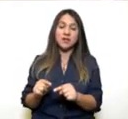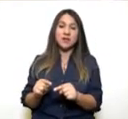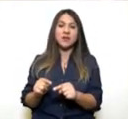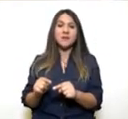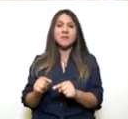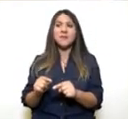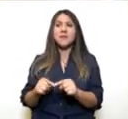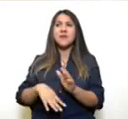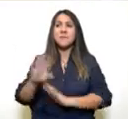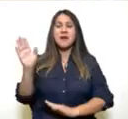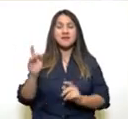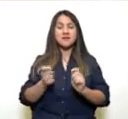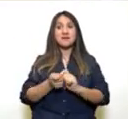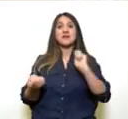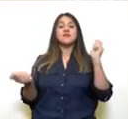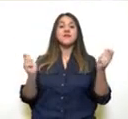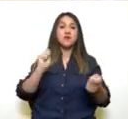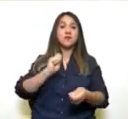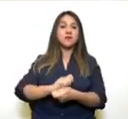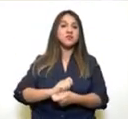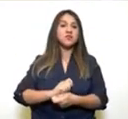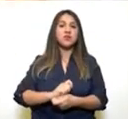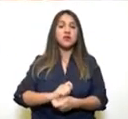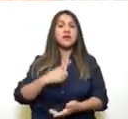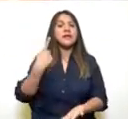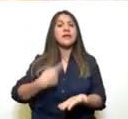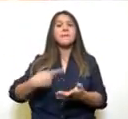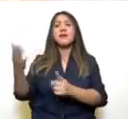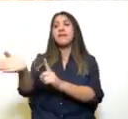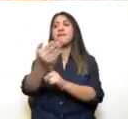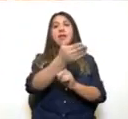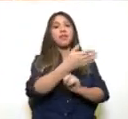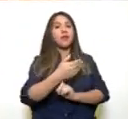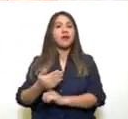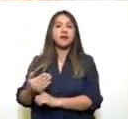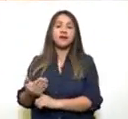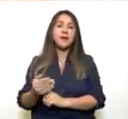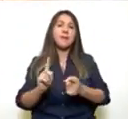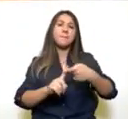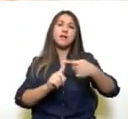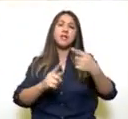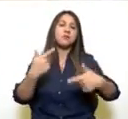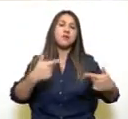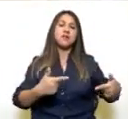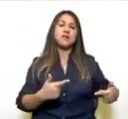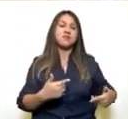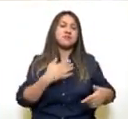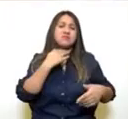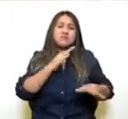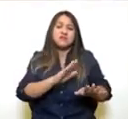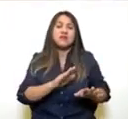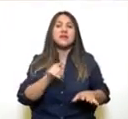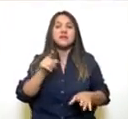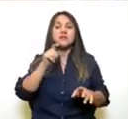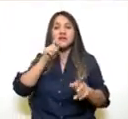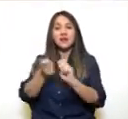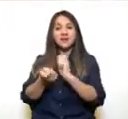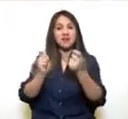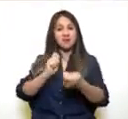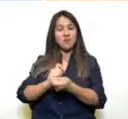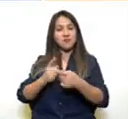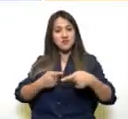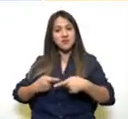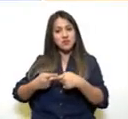más transformación que mil banderas al viento de partidos políticos eso es transformación social